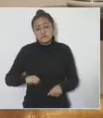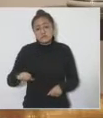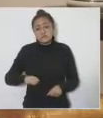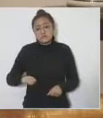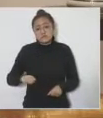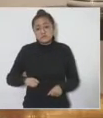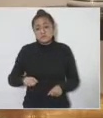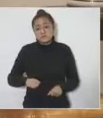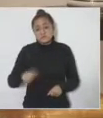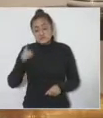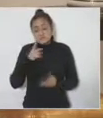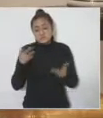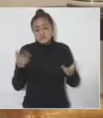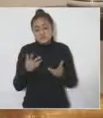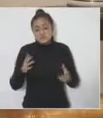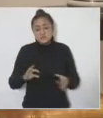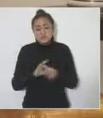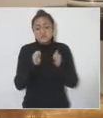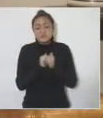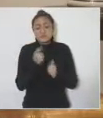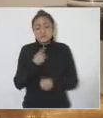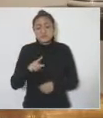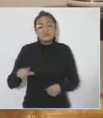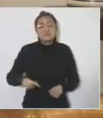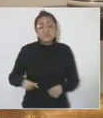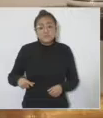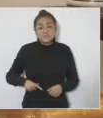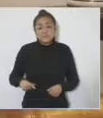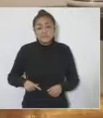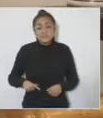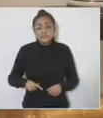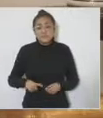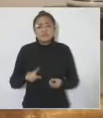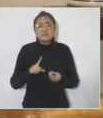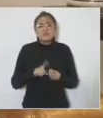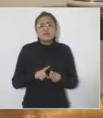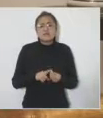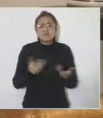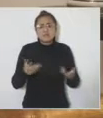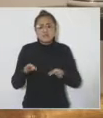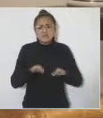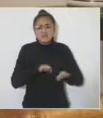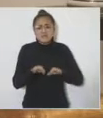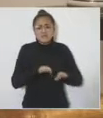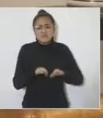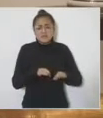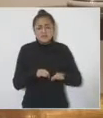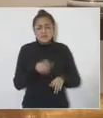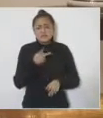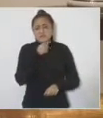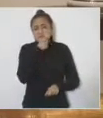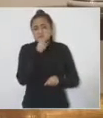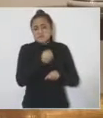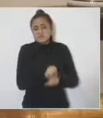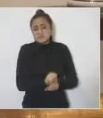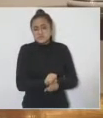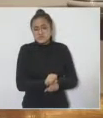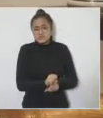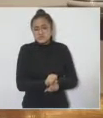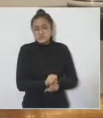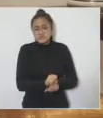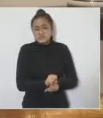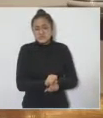para crear vínculos con el gobierno donde trabajaban los secretarios